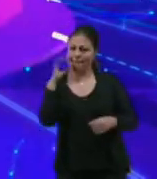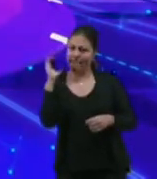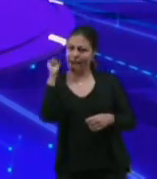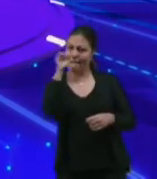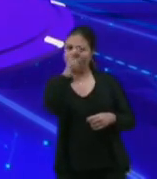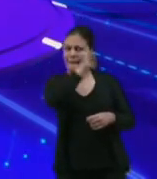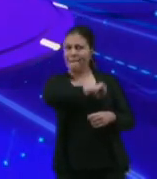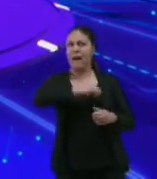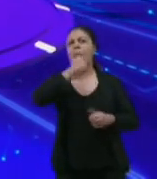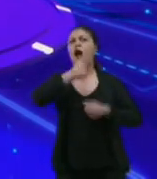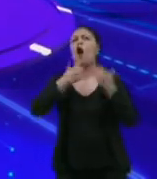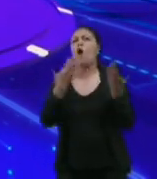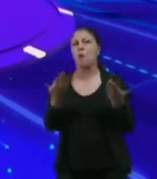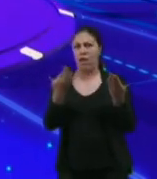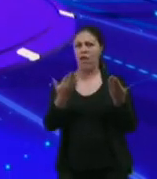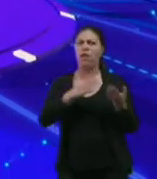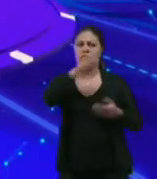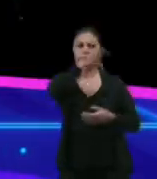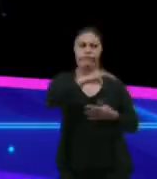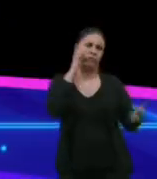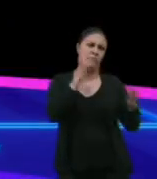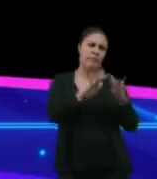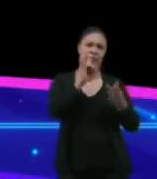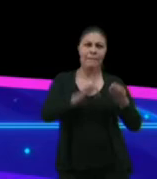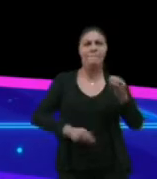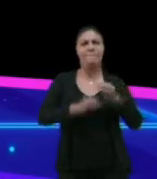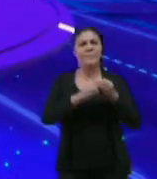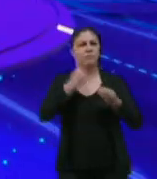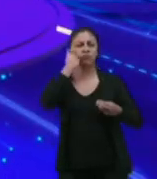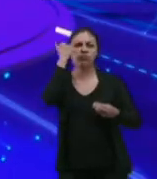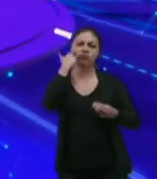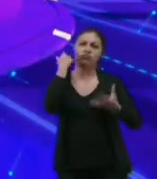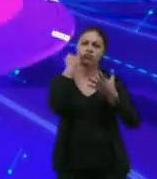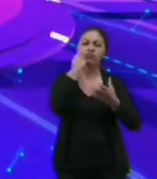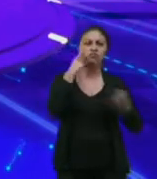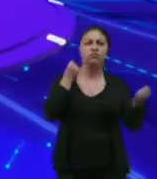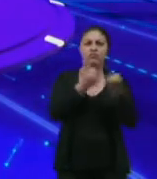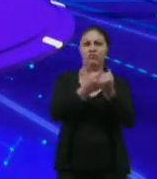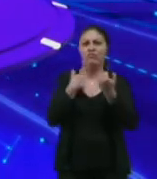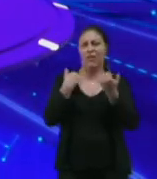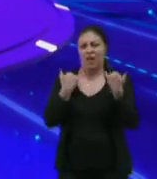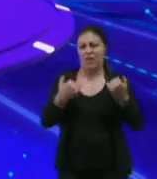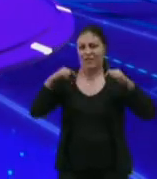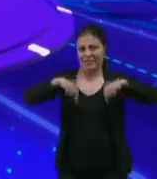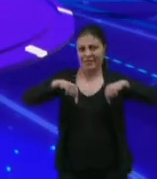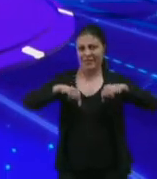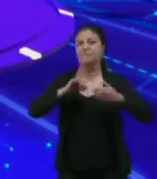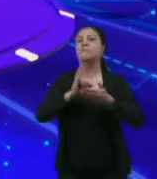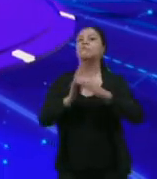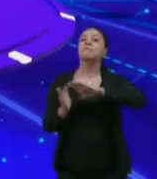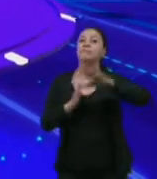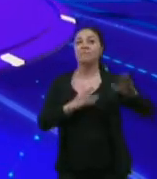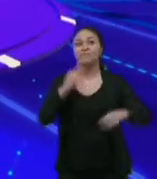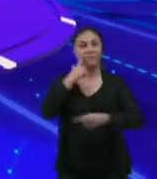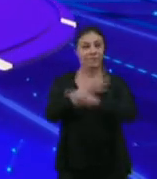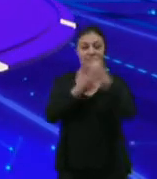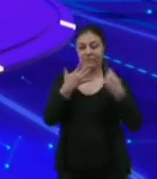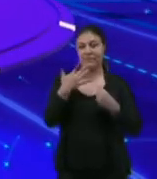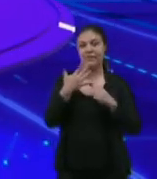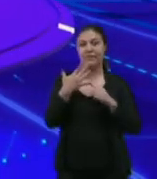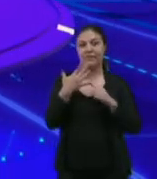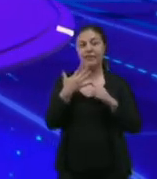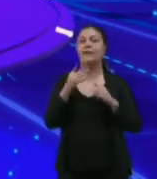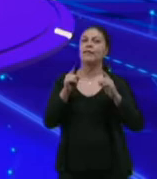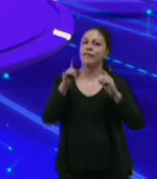se dedican a tu sector e invierten en el nivel de madurez en el que tú estás el quinto la quinta conclusión hay que